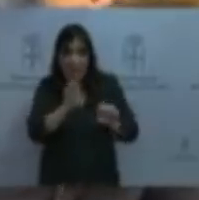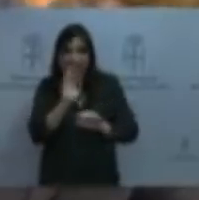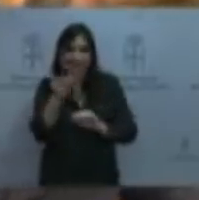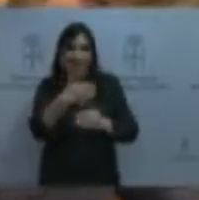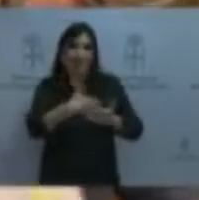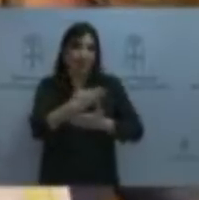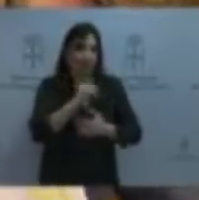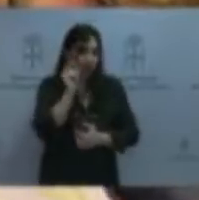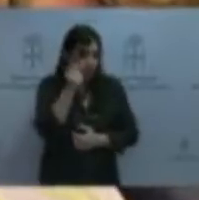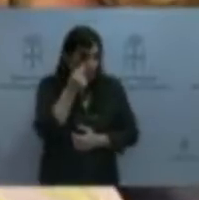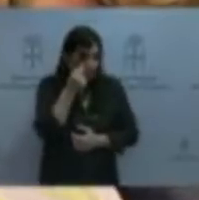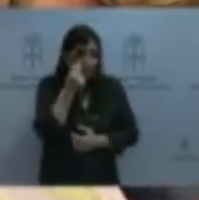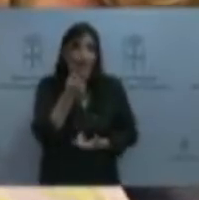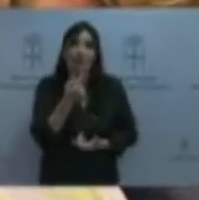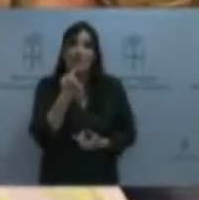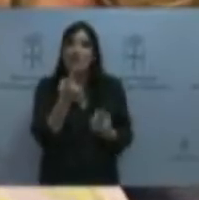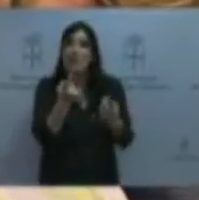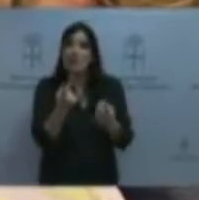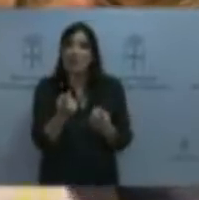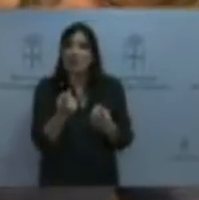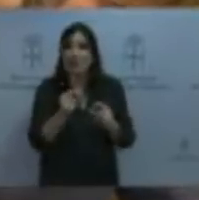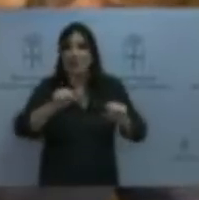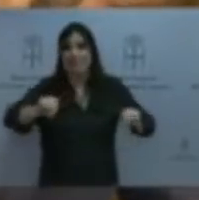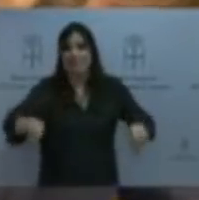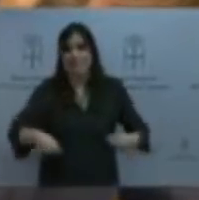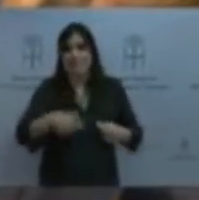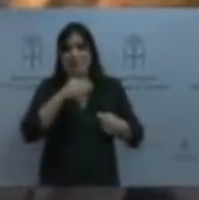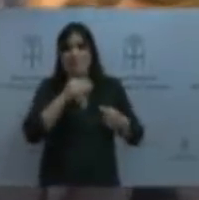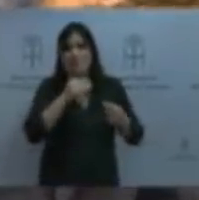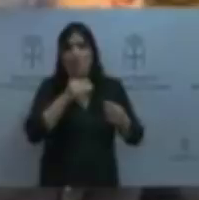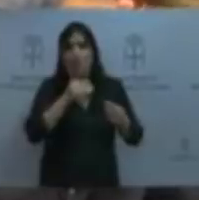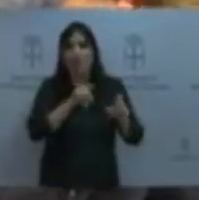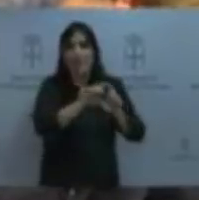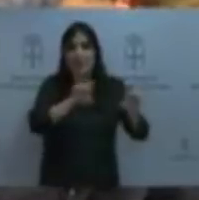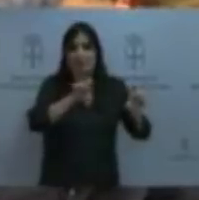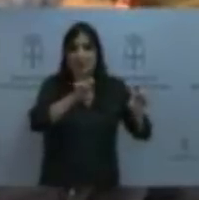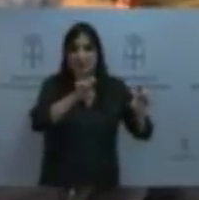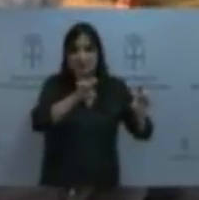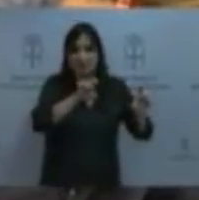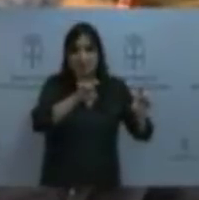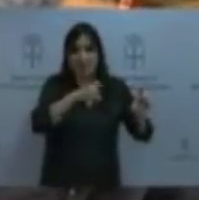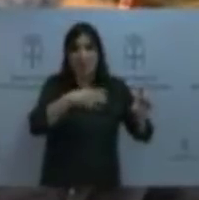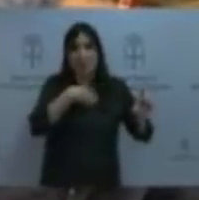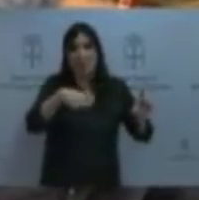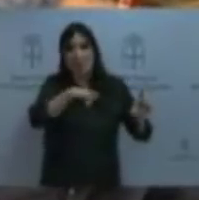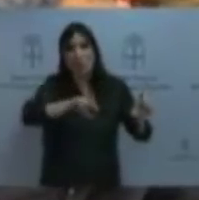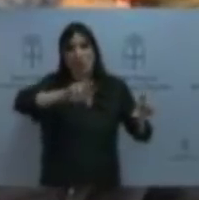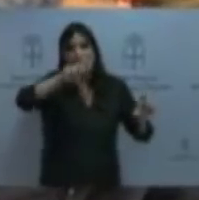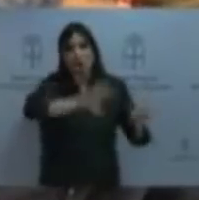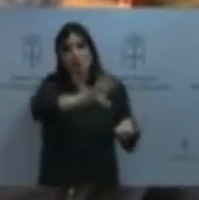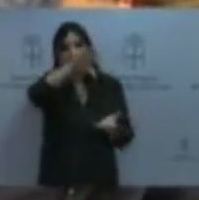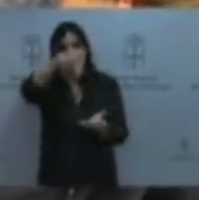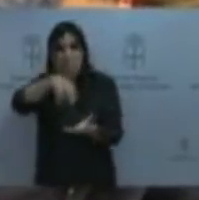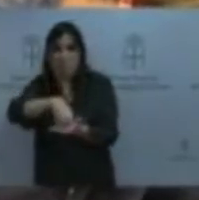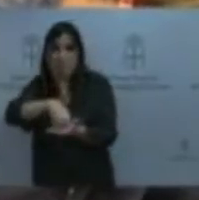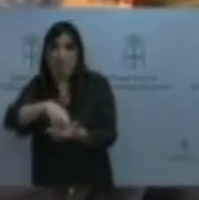una adenda para llevar a cabo el traspaso para la nueva ubicación que de forma extraoficial se valoraba para el servicio, y